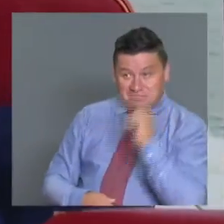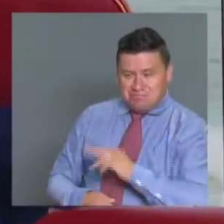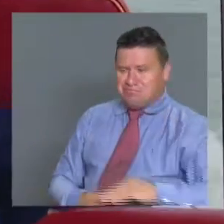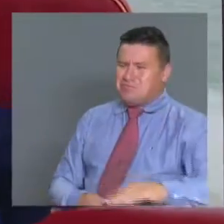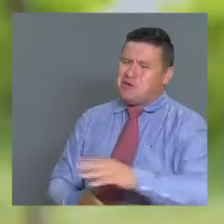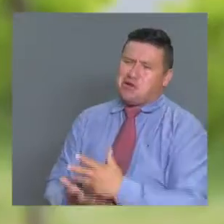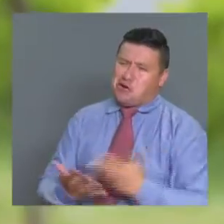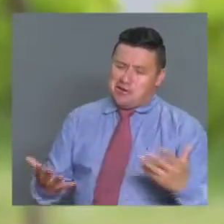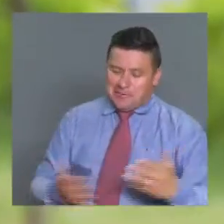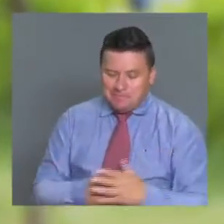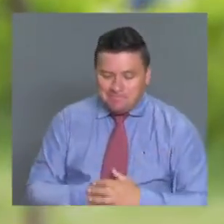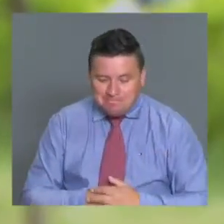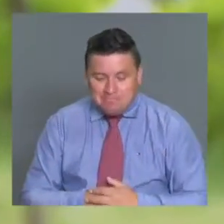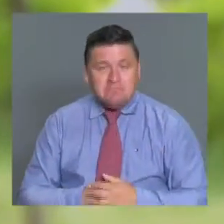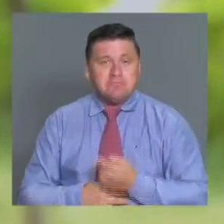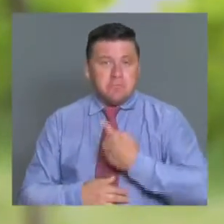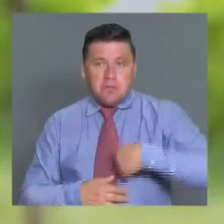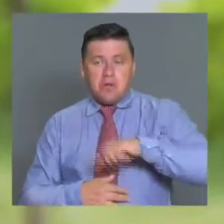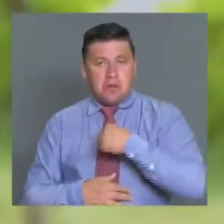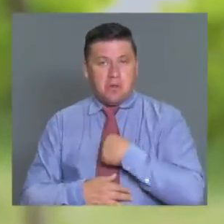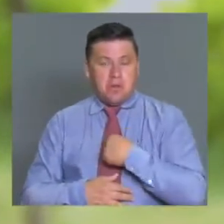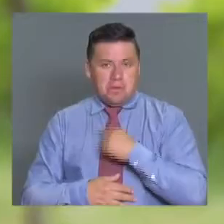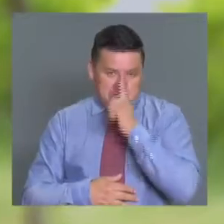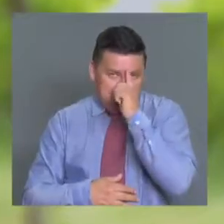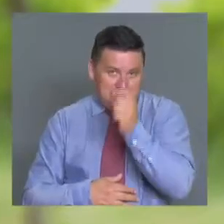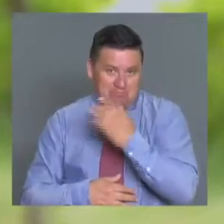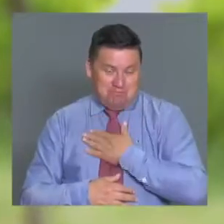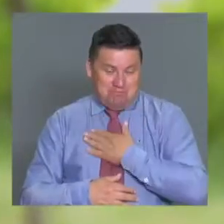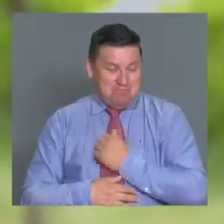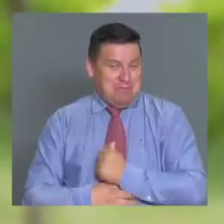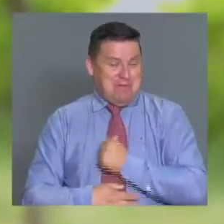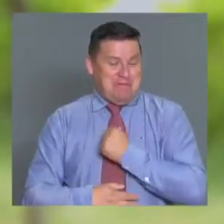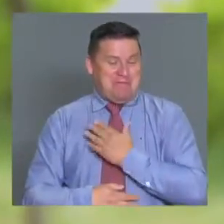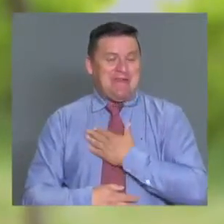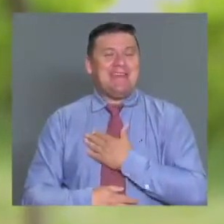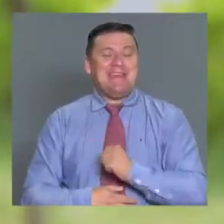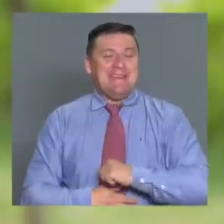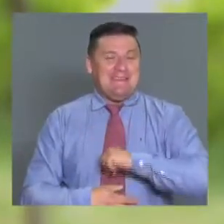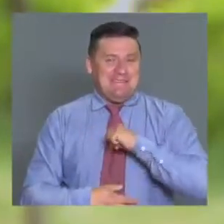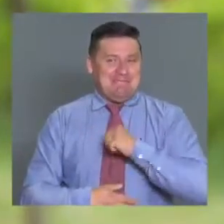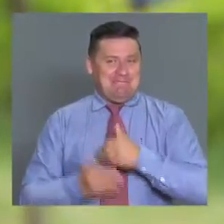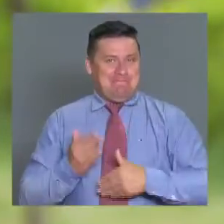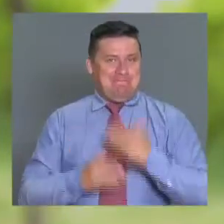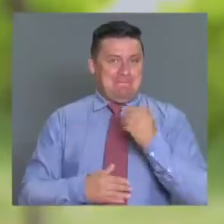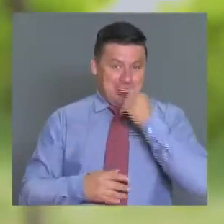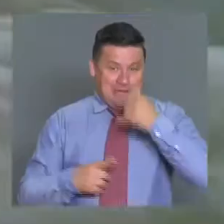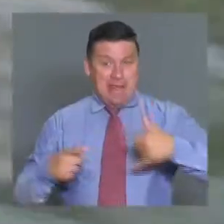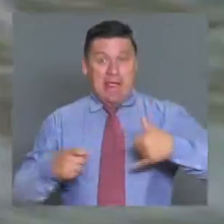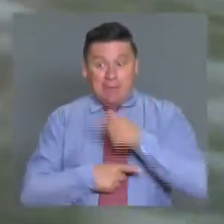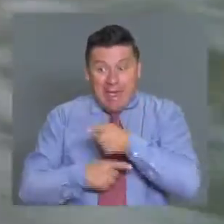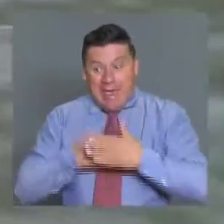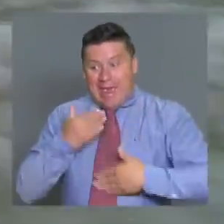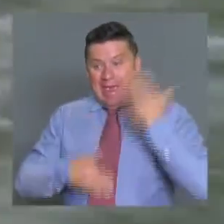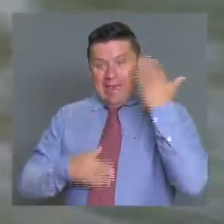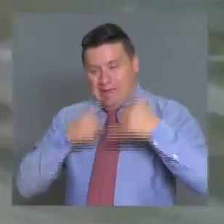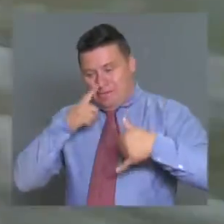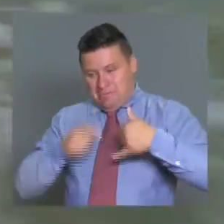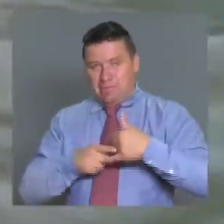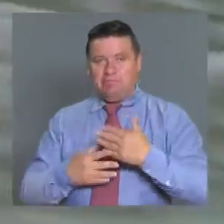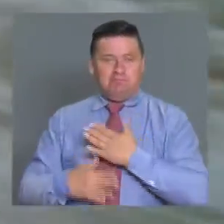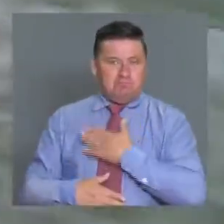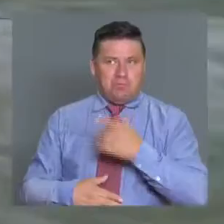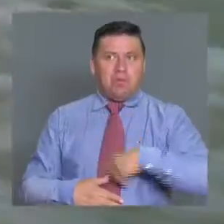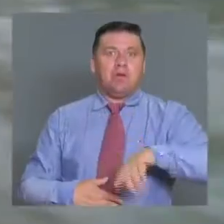encontrar muchas cosas nosotros tenemos el privilegio de tener el inicio de la amazonía como tal tenemos el